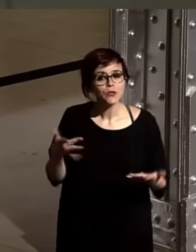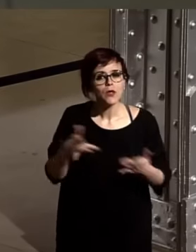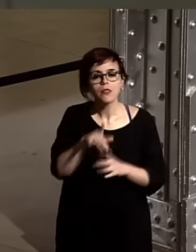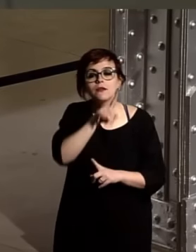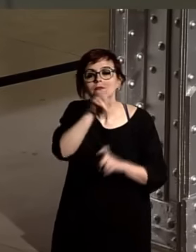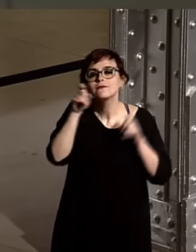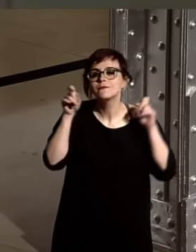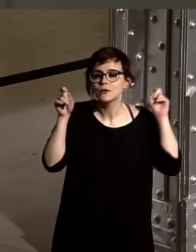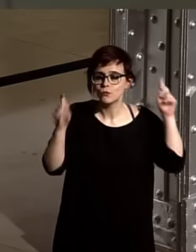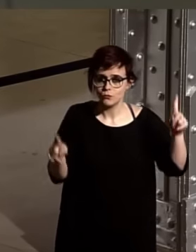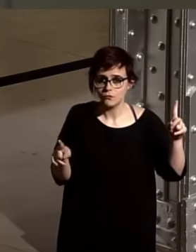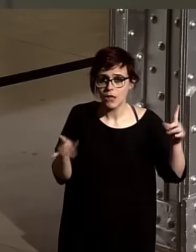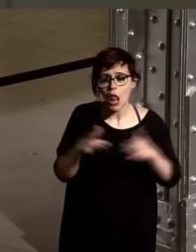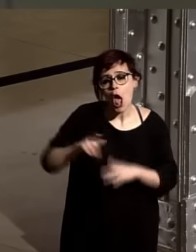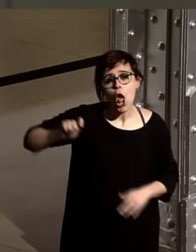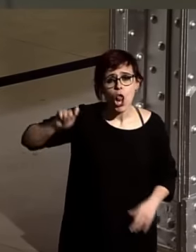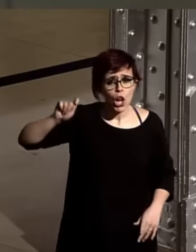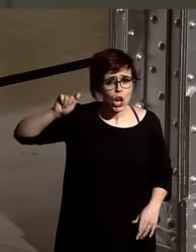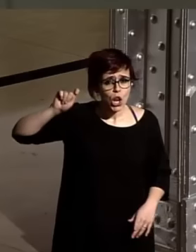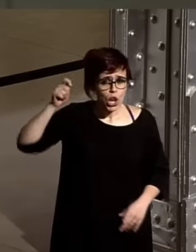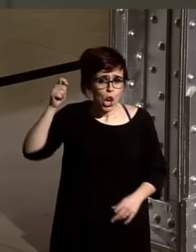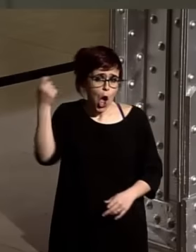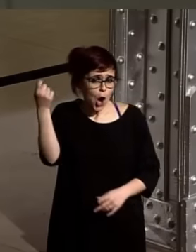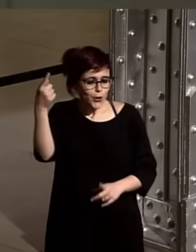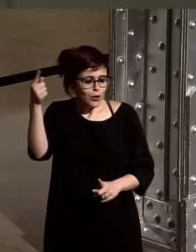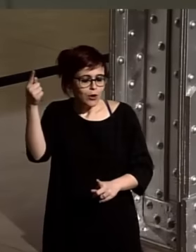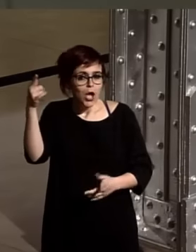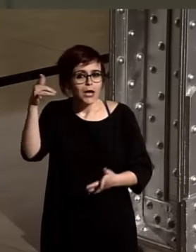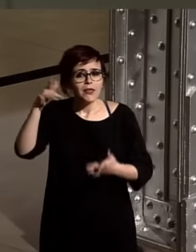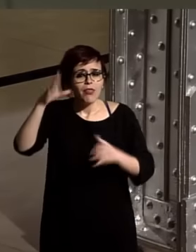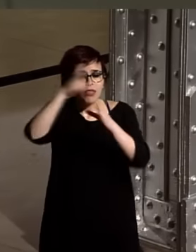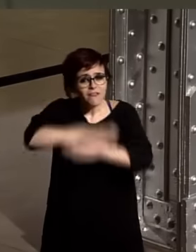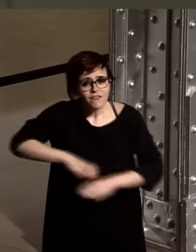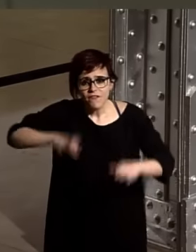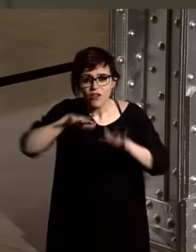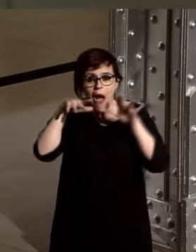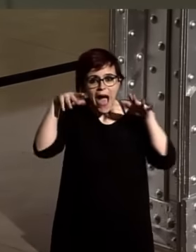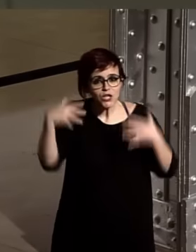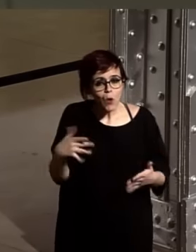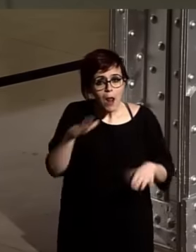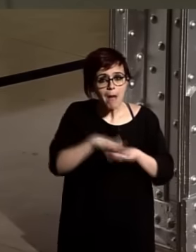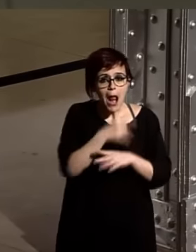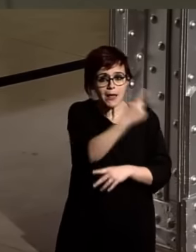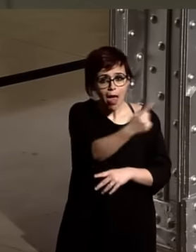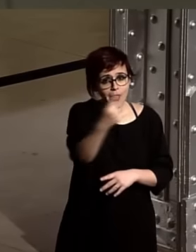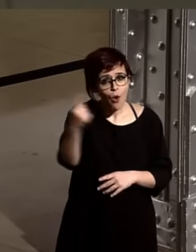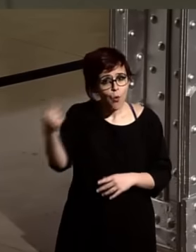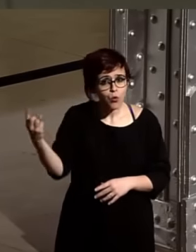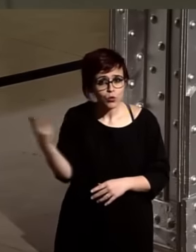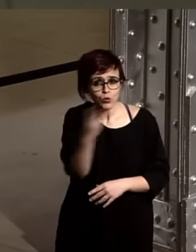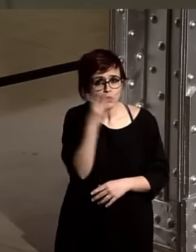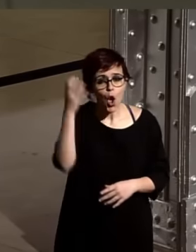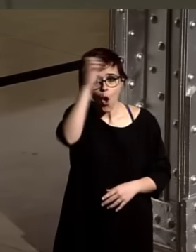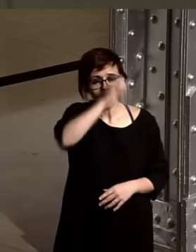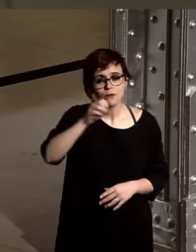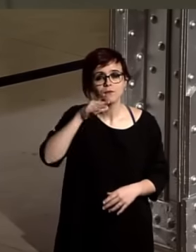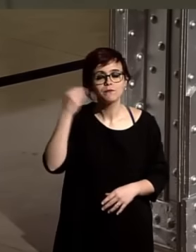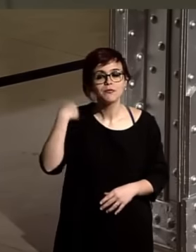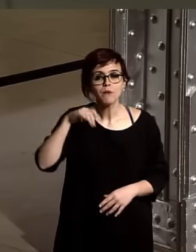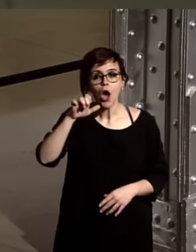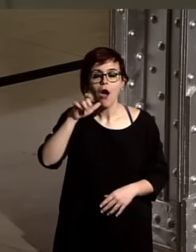Cuál es el mayor logro científico actual para cada uno de vosotros nos lo vuelve a preguntar Helen